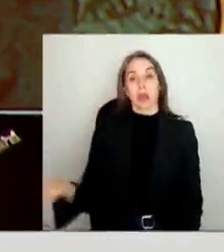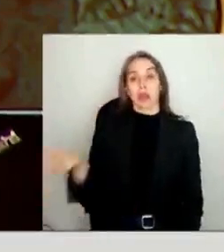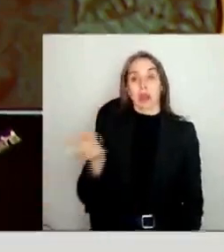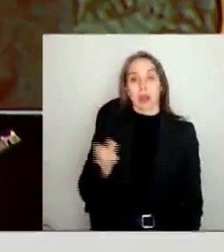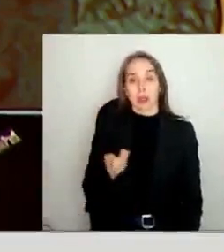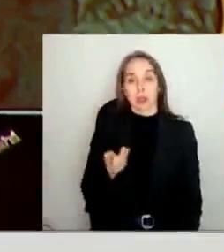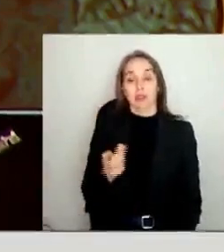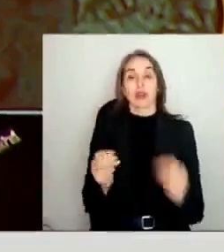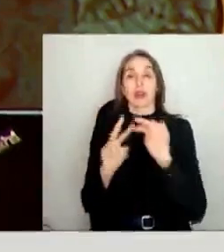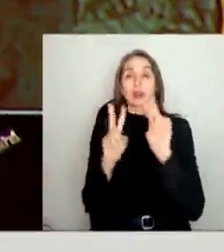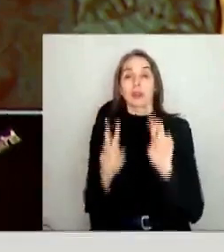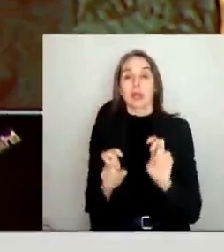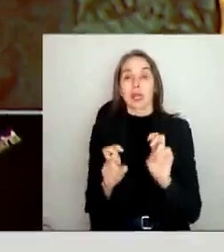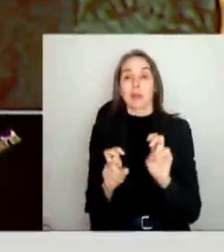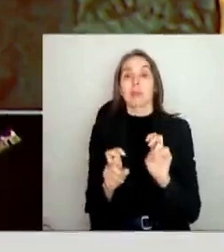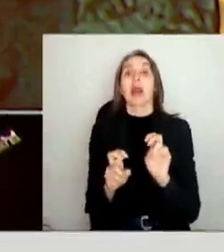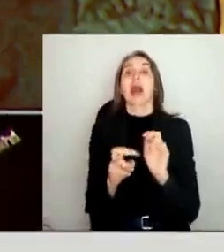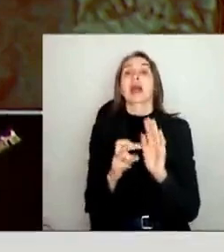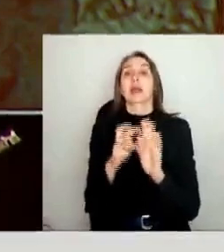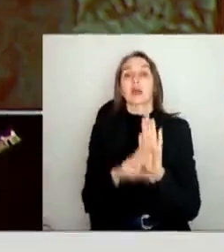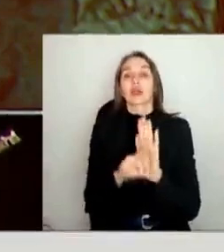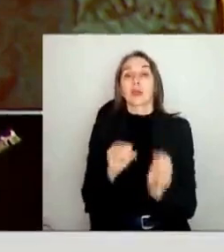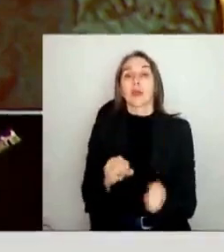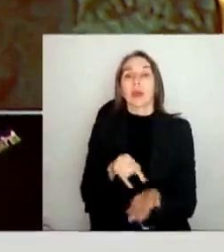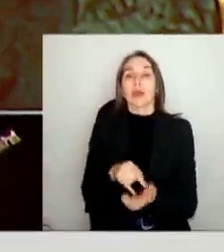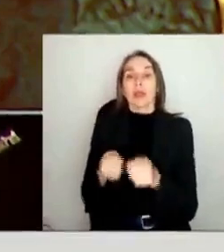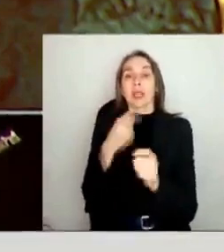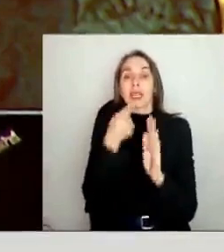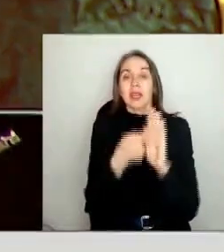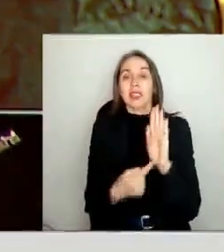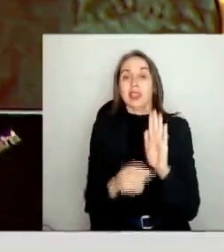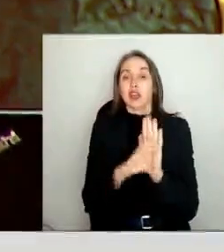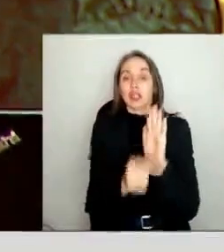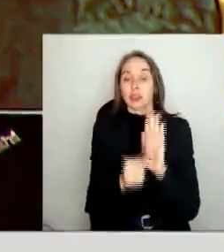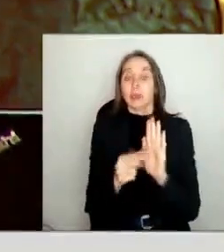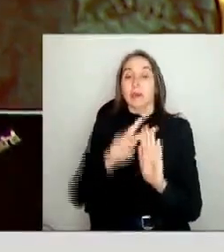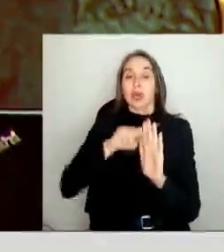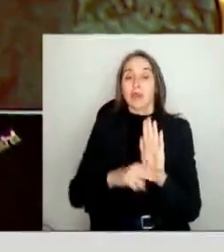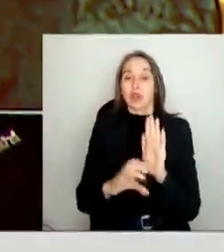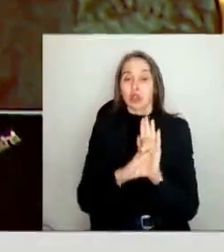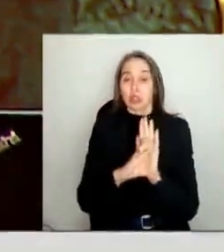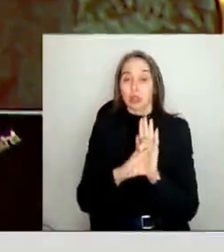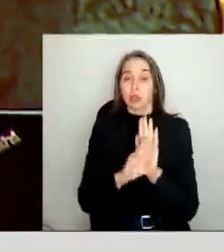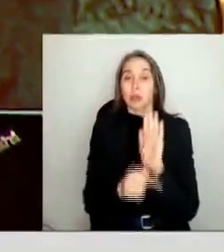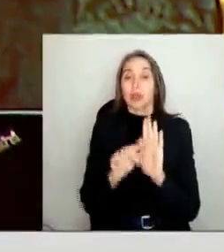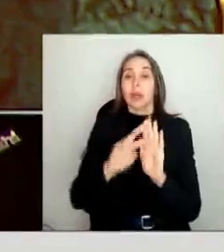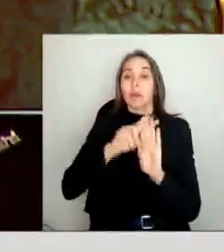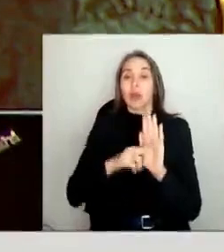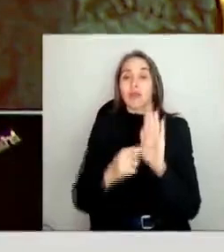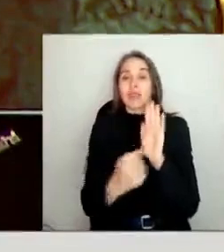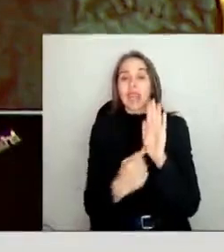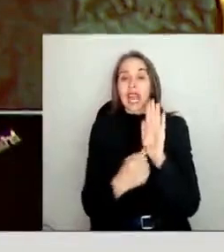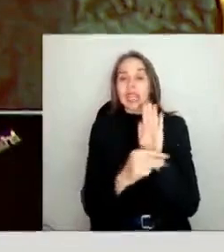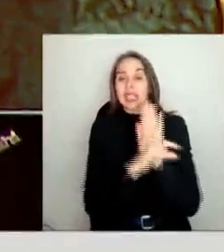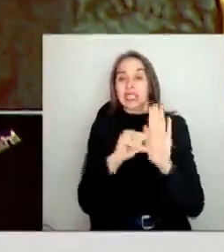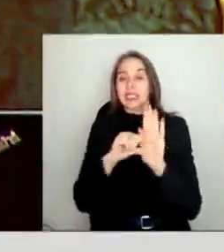ley de la propia constitución pero al ser reformas constitucionales lo que hace es que modifica la constitución en esa parte y por lo tanto se deben votar con